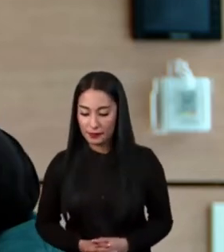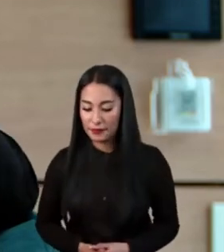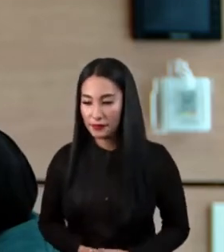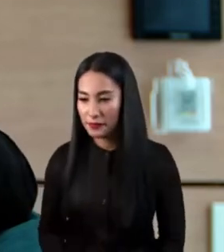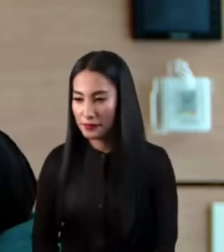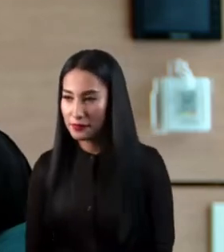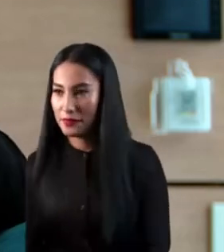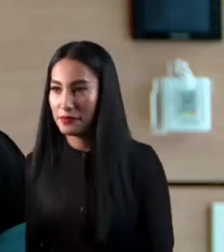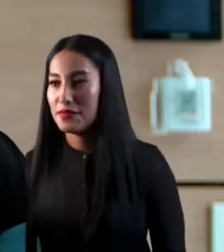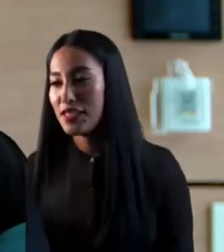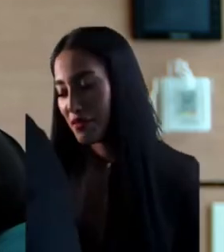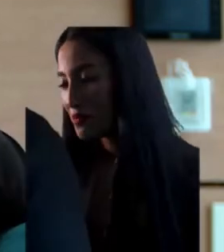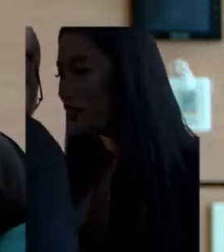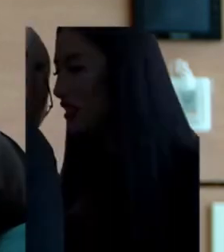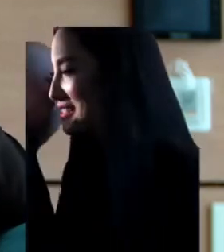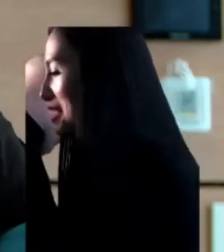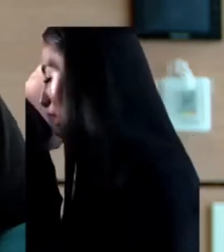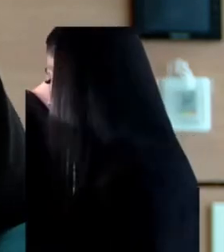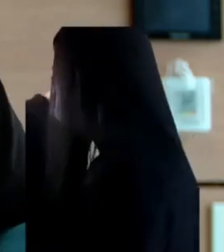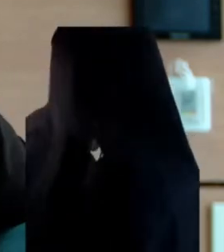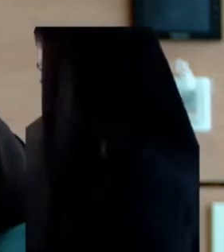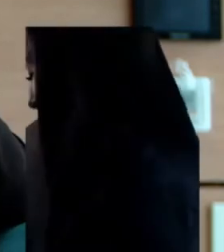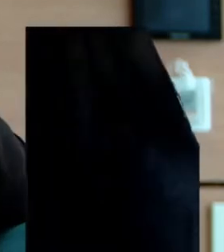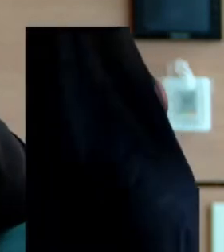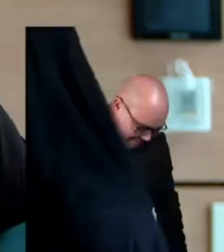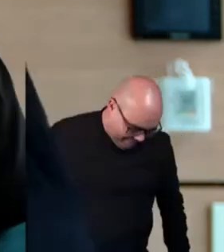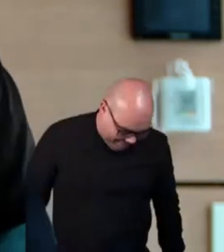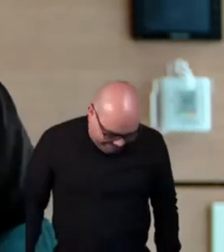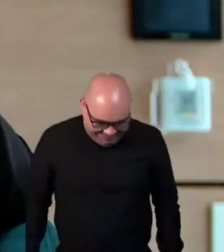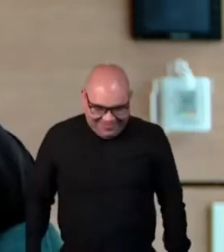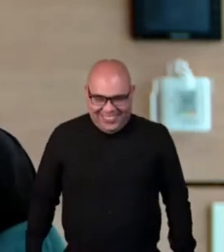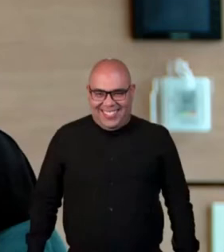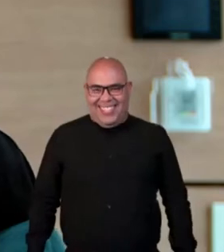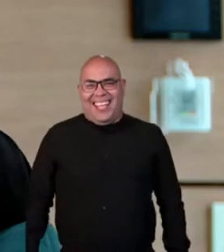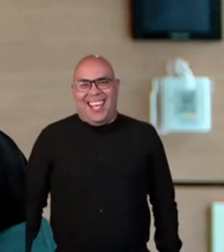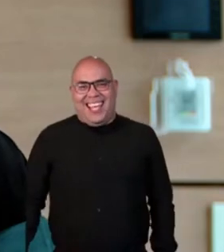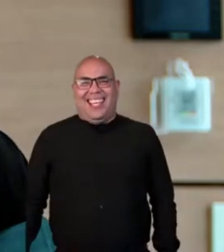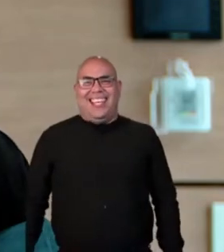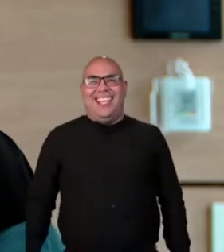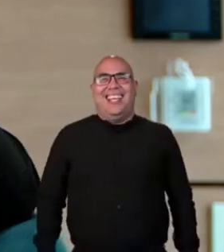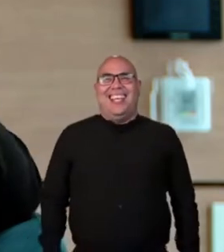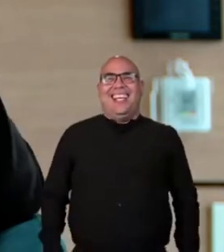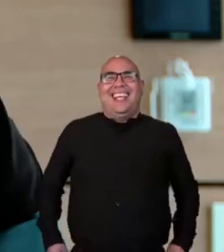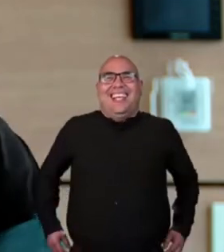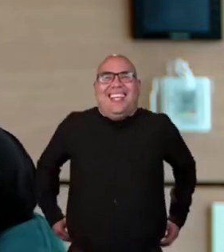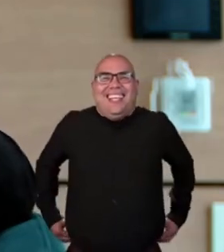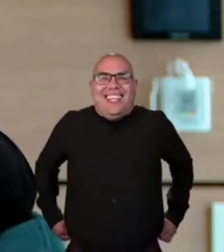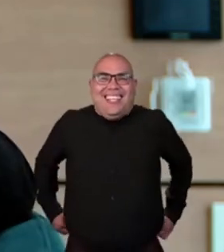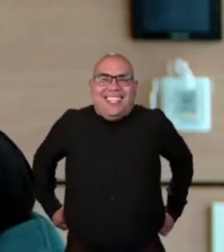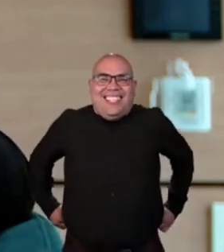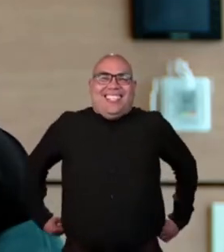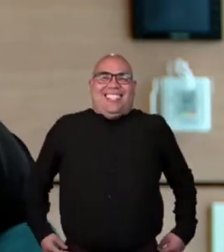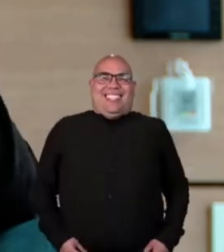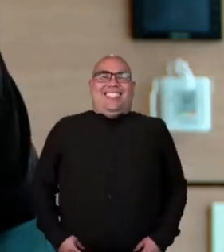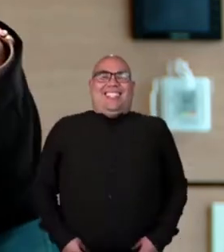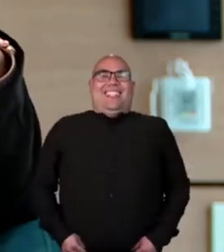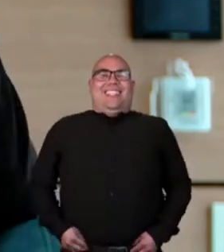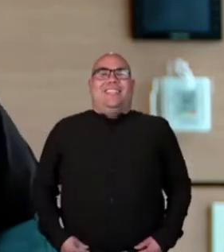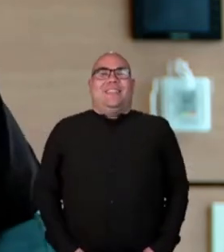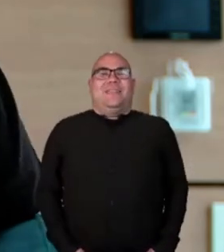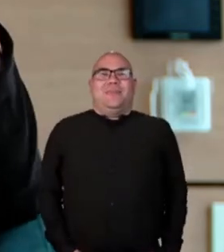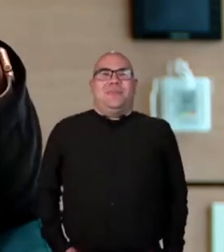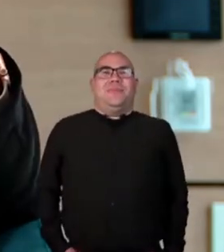estos eventos y entiendo además que este es uno de los primeros ha habido más y va a haber más presenciales y yo creo que eso todos